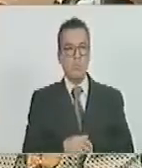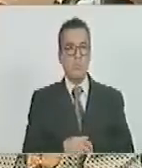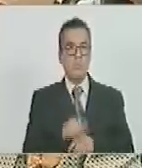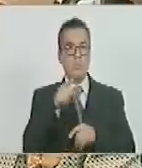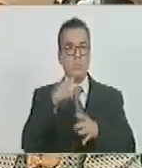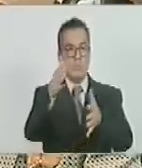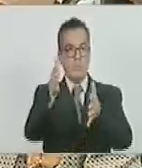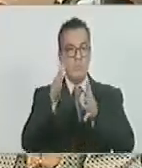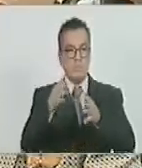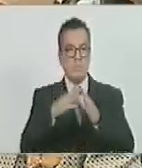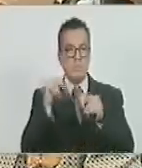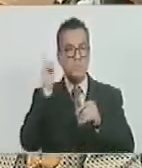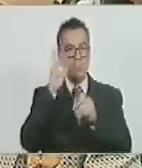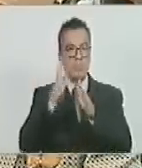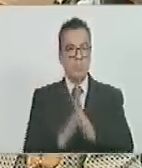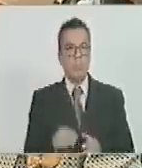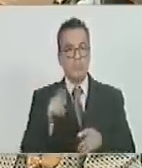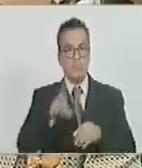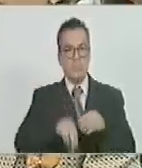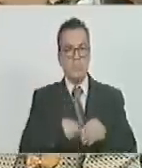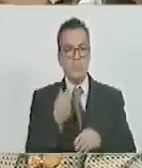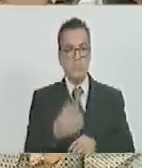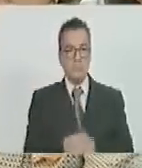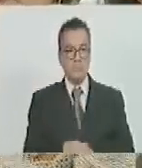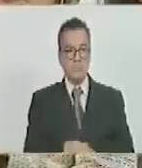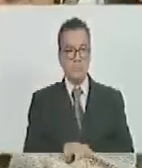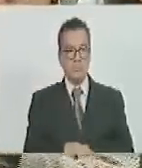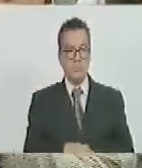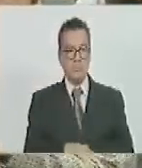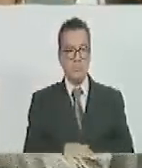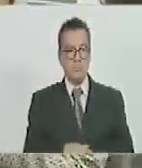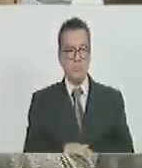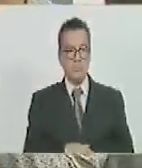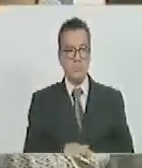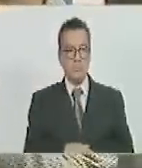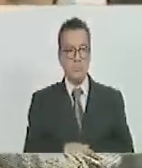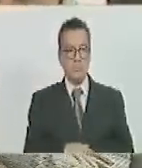que este triunfo de todos los venezolanos hoy sea posible.